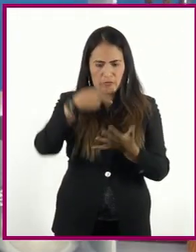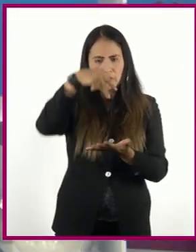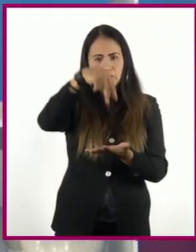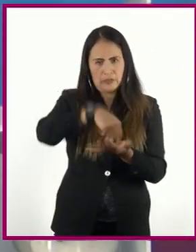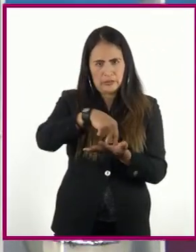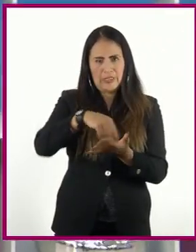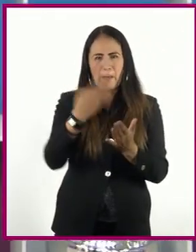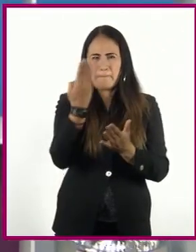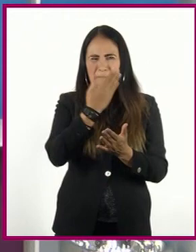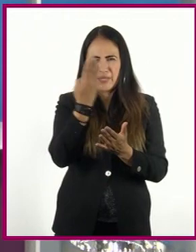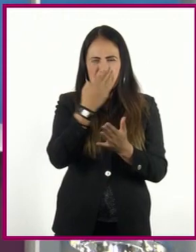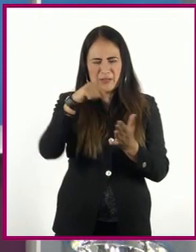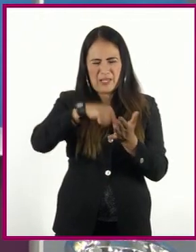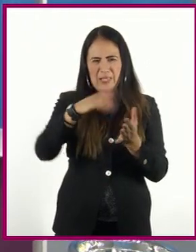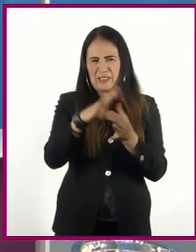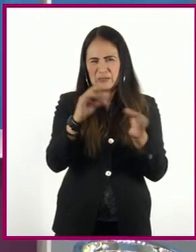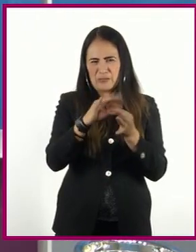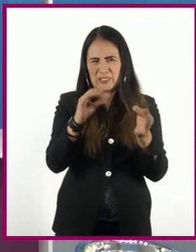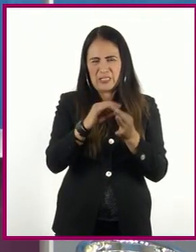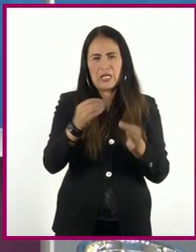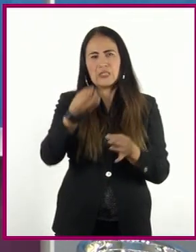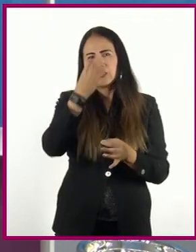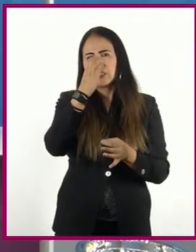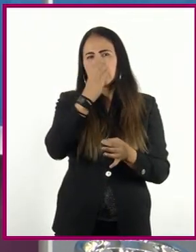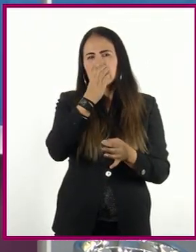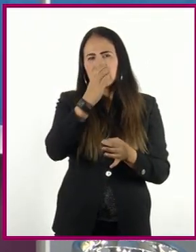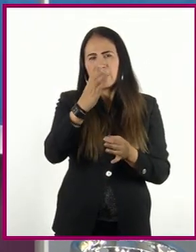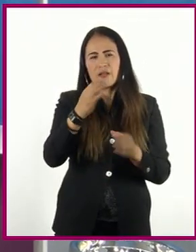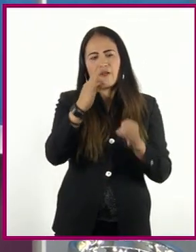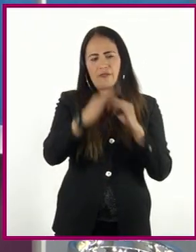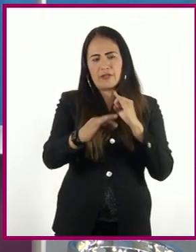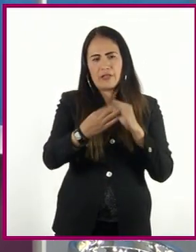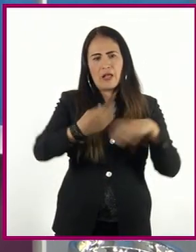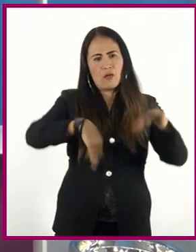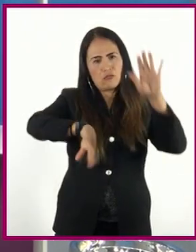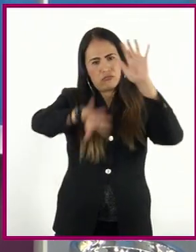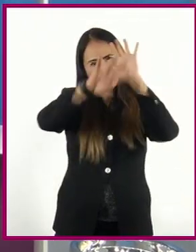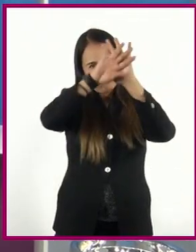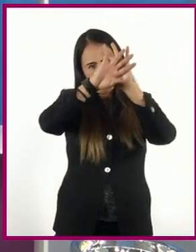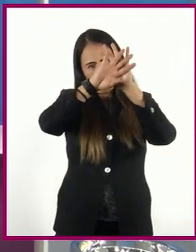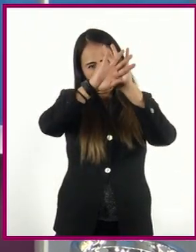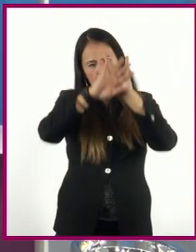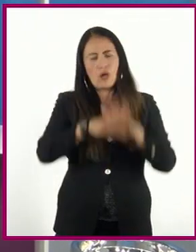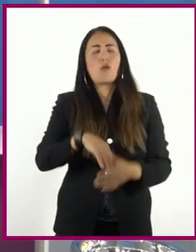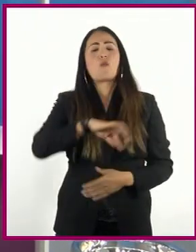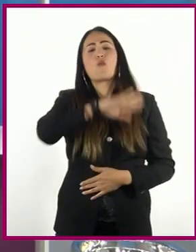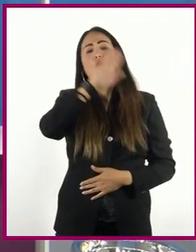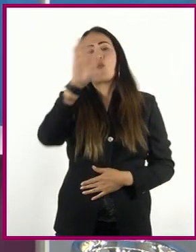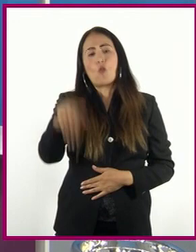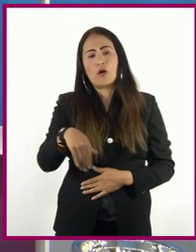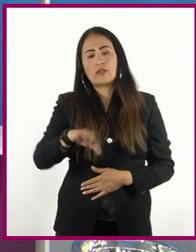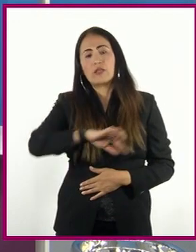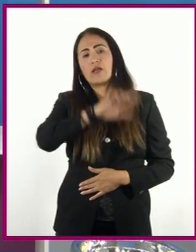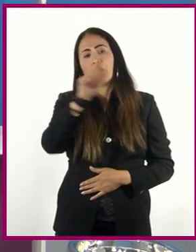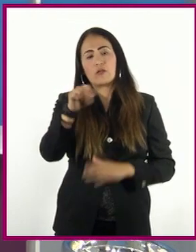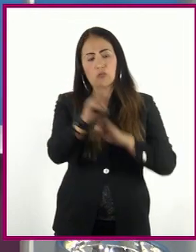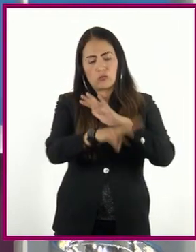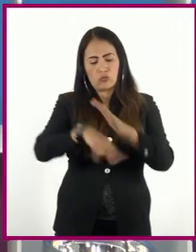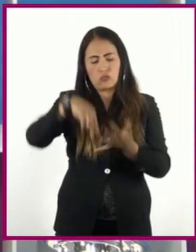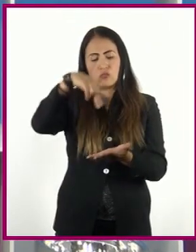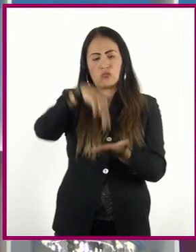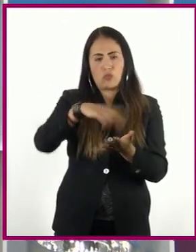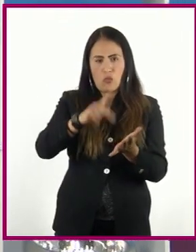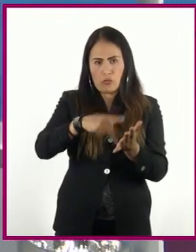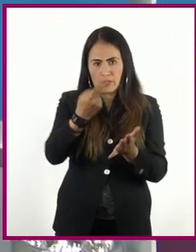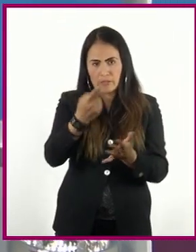bíblicos que cuentan la última cena, el Vía Crucis, la crucifixión, muerte y posterior resurrección de Jesús.